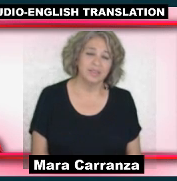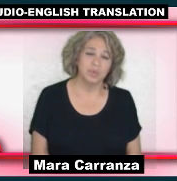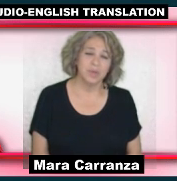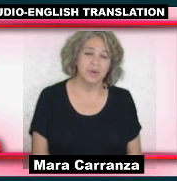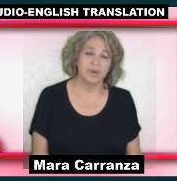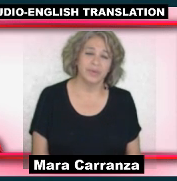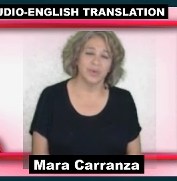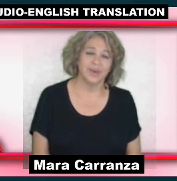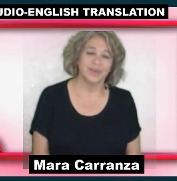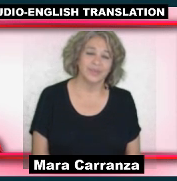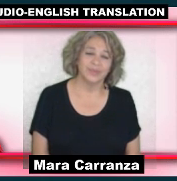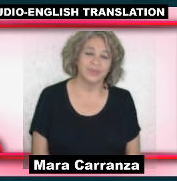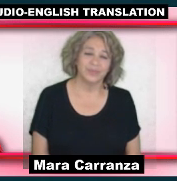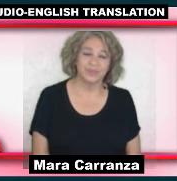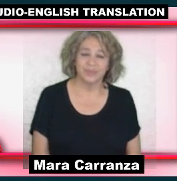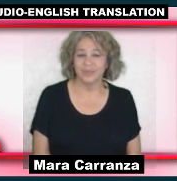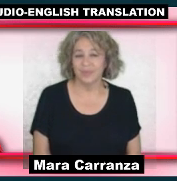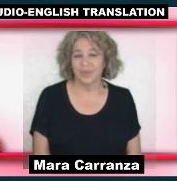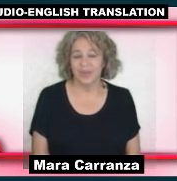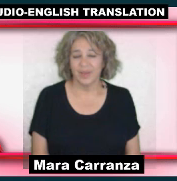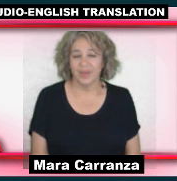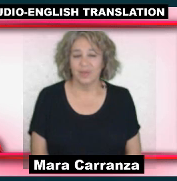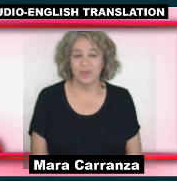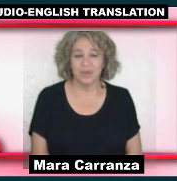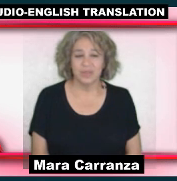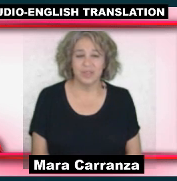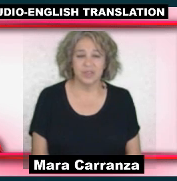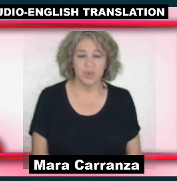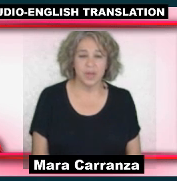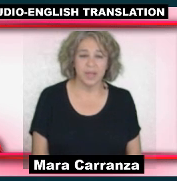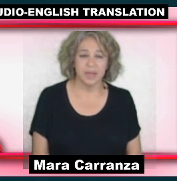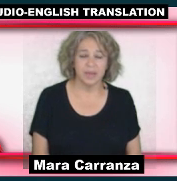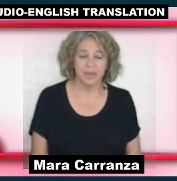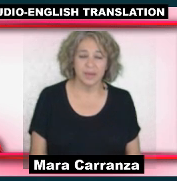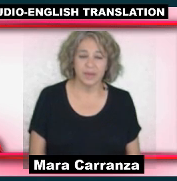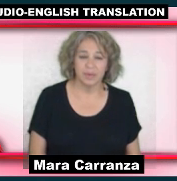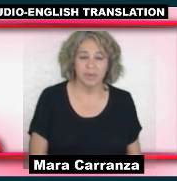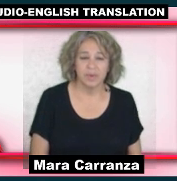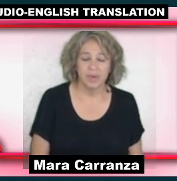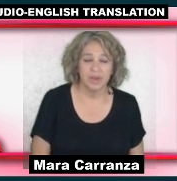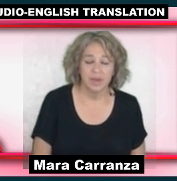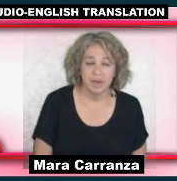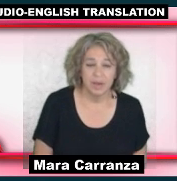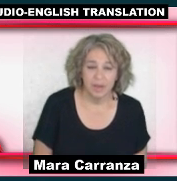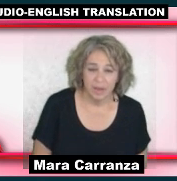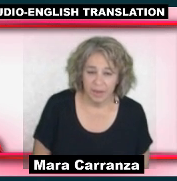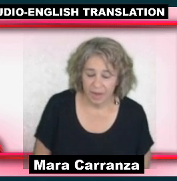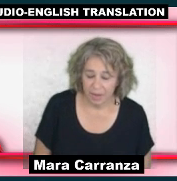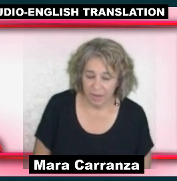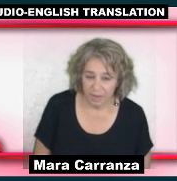He goes, we'll go everywhere. We'll go to the 20